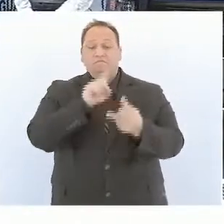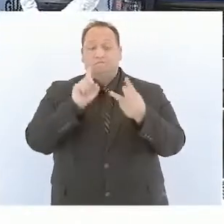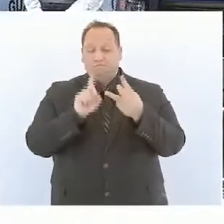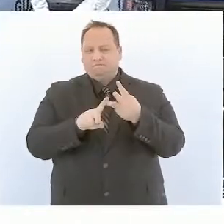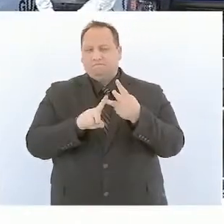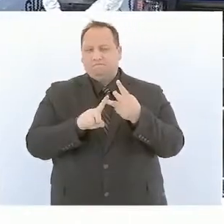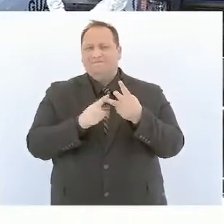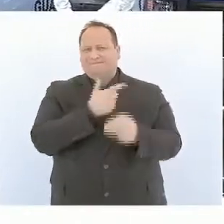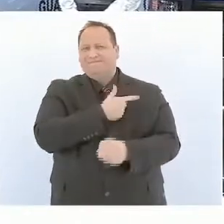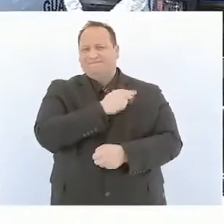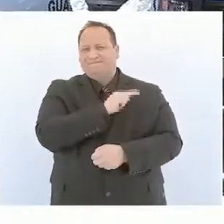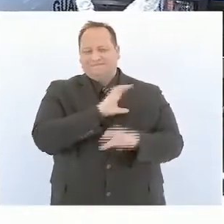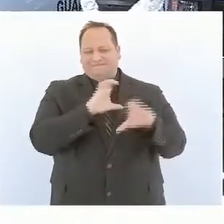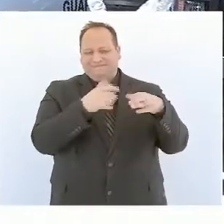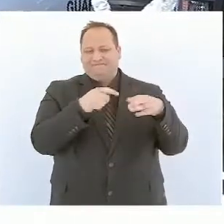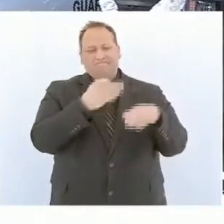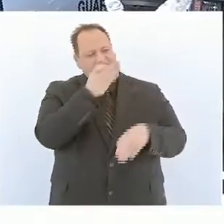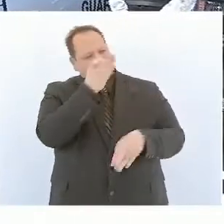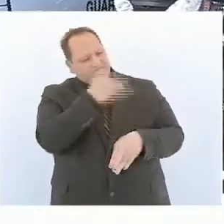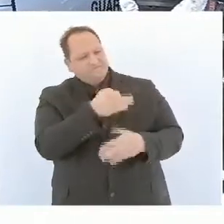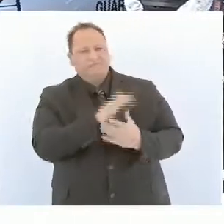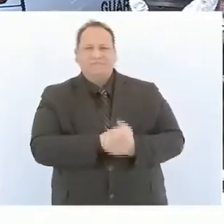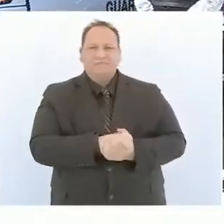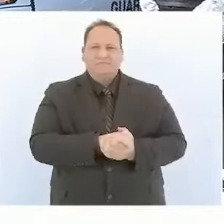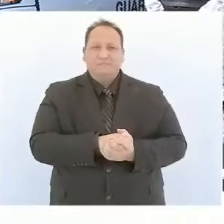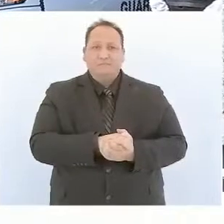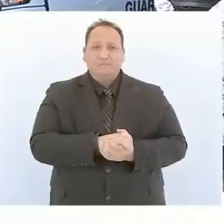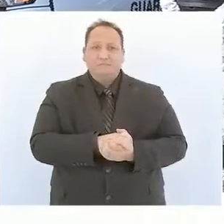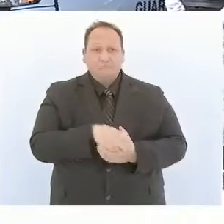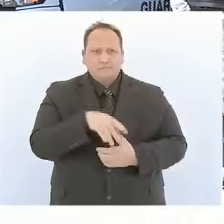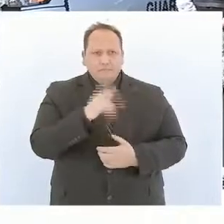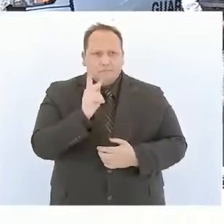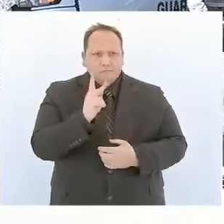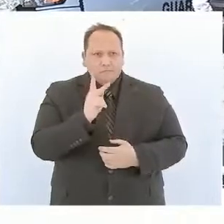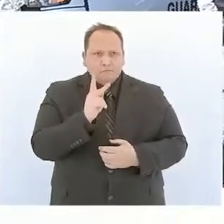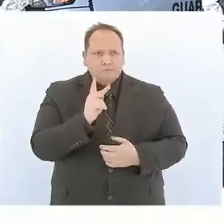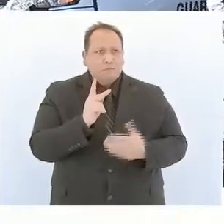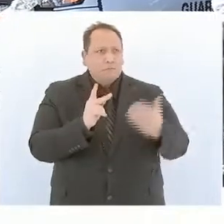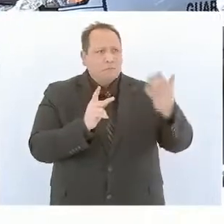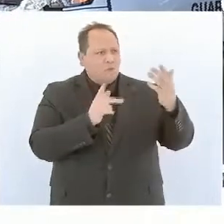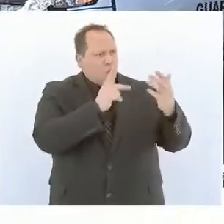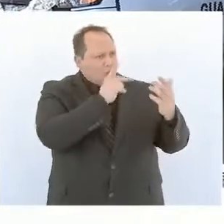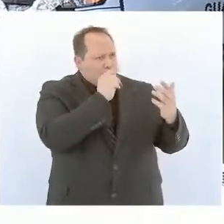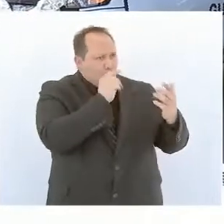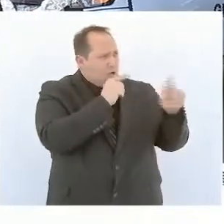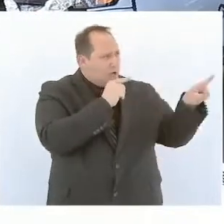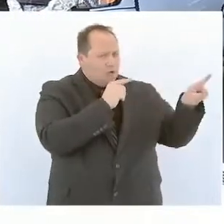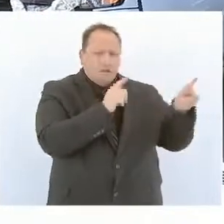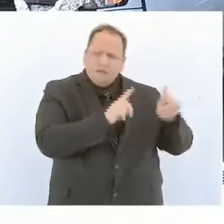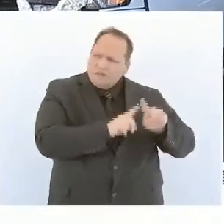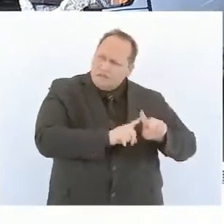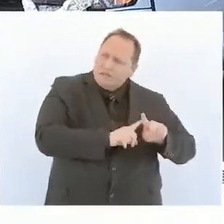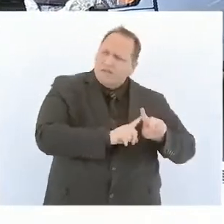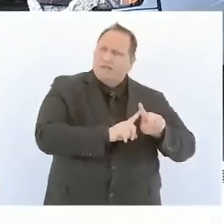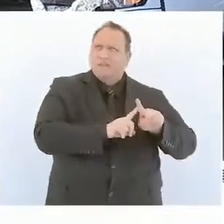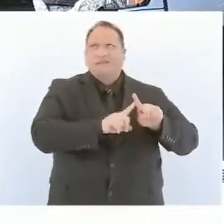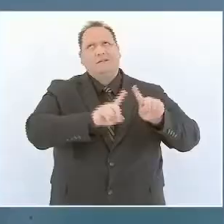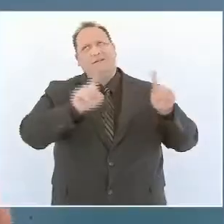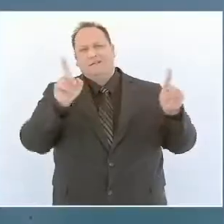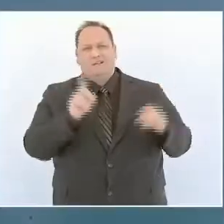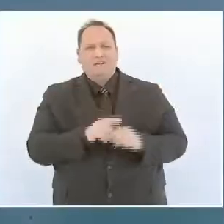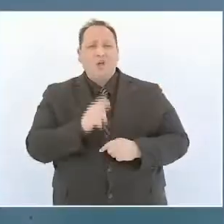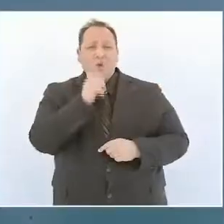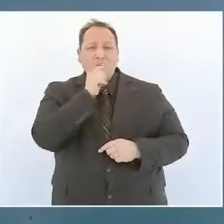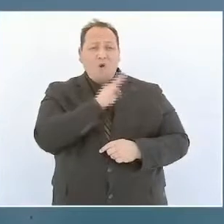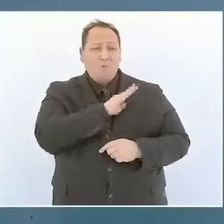Guardia Nacional. Pero con mucha diferencia con relación a las policías, con todo respeto, las